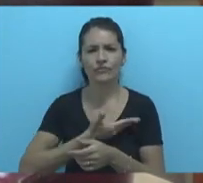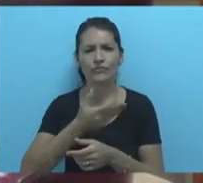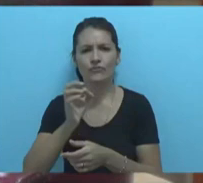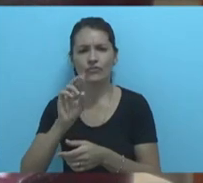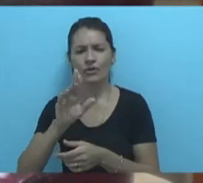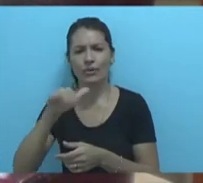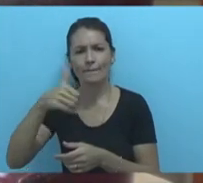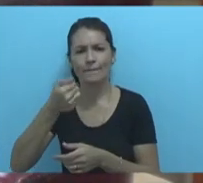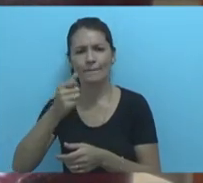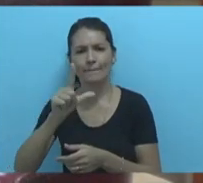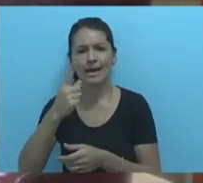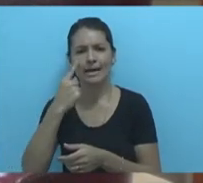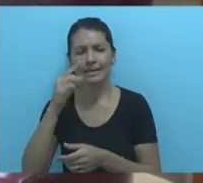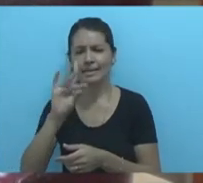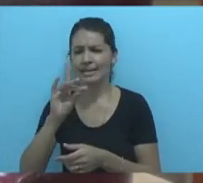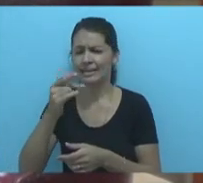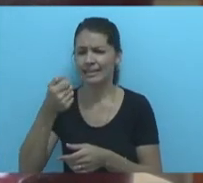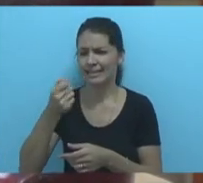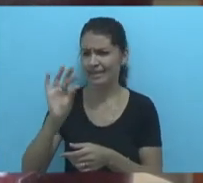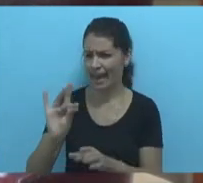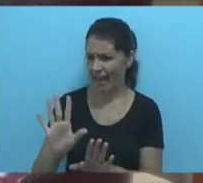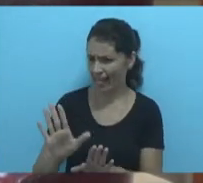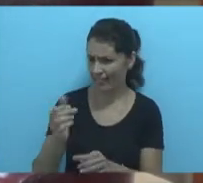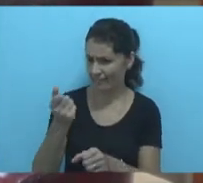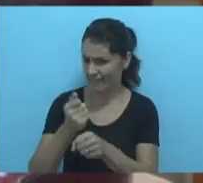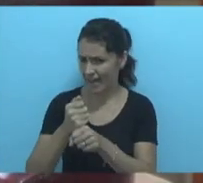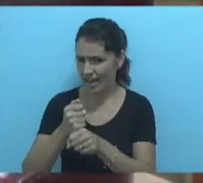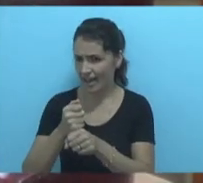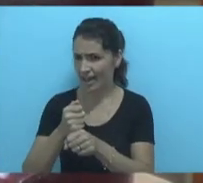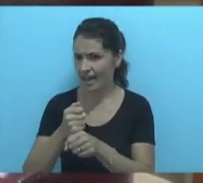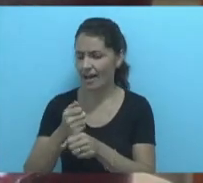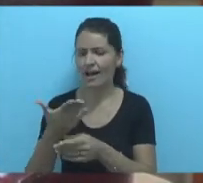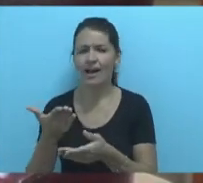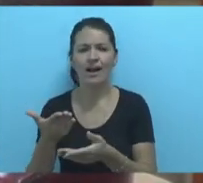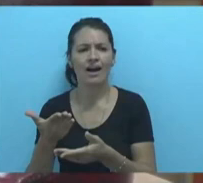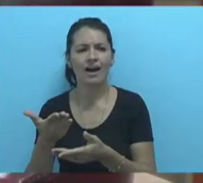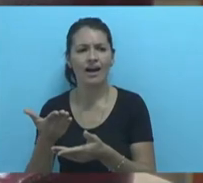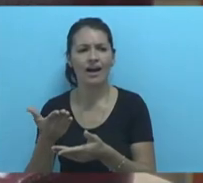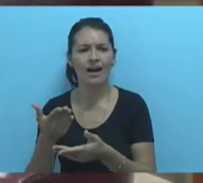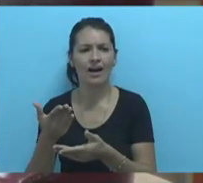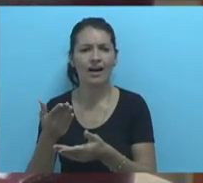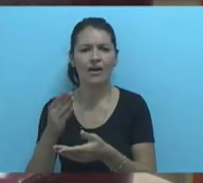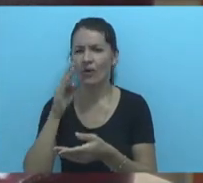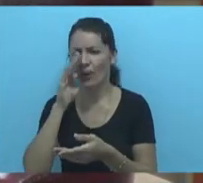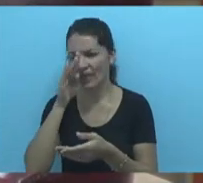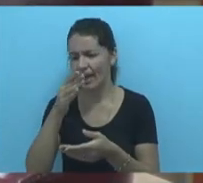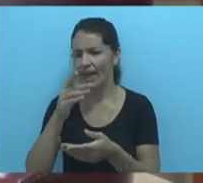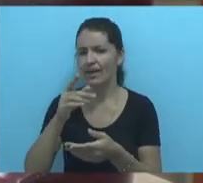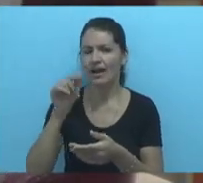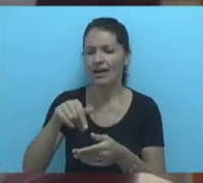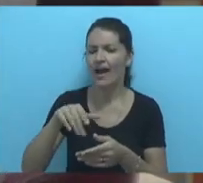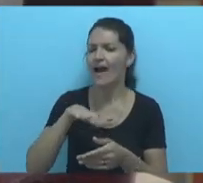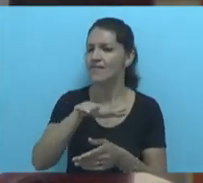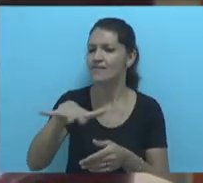a la formalidad. Ni nombre incluso se le reconoce en la ciudad. Bueno, acá se dice barrios populares, nombres que también habría que discutirlo en la